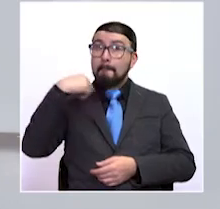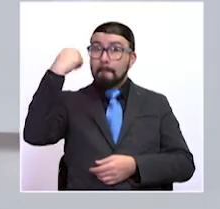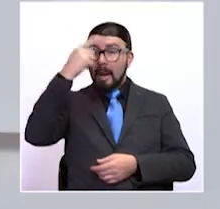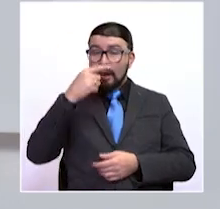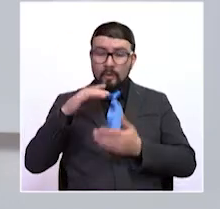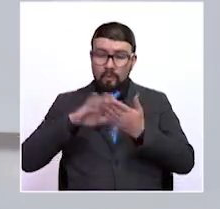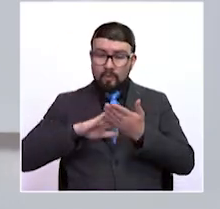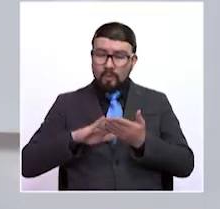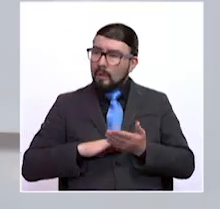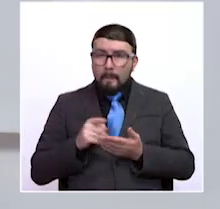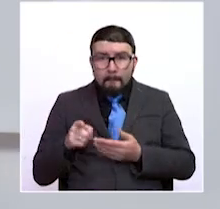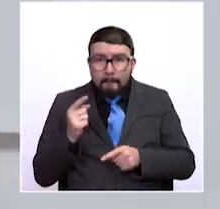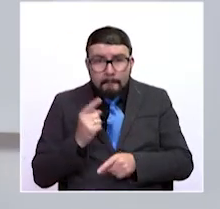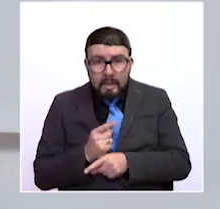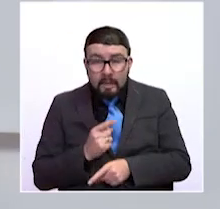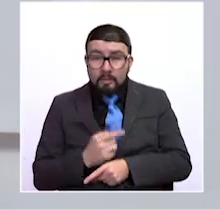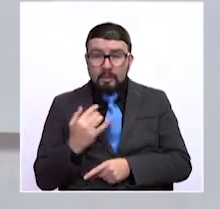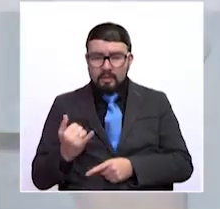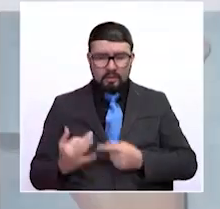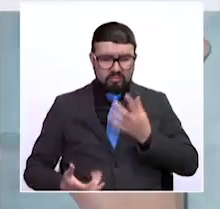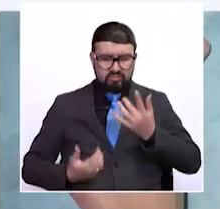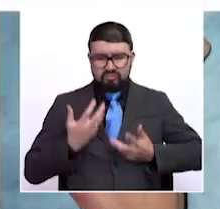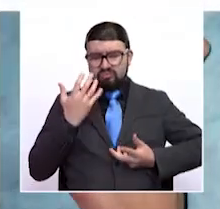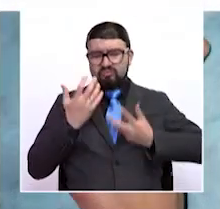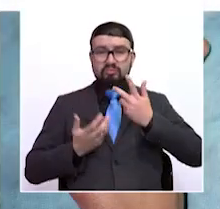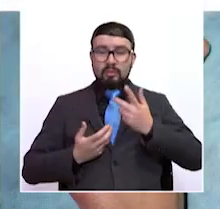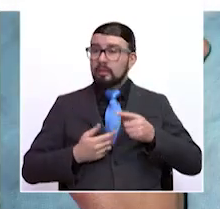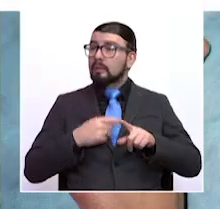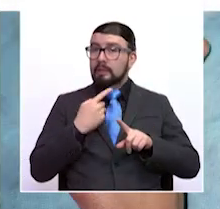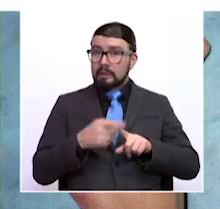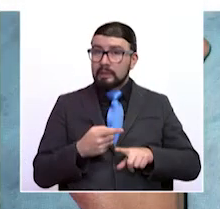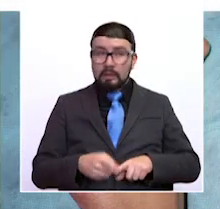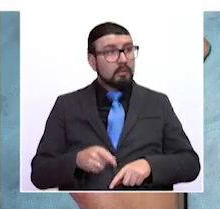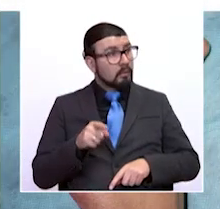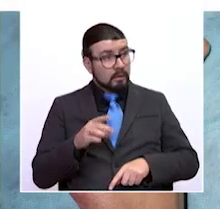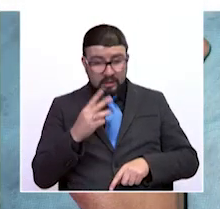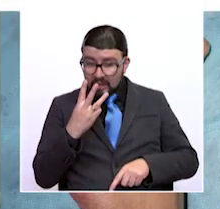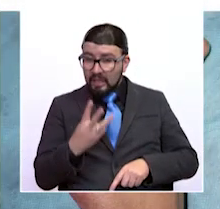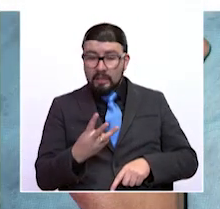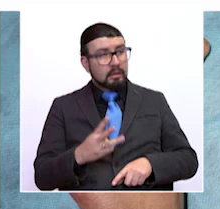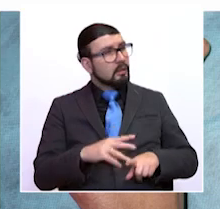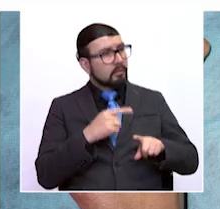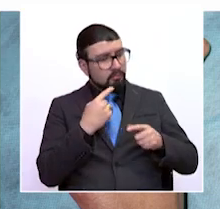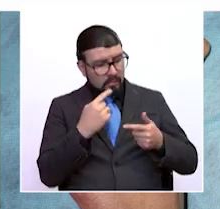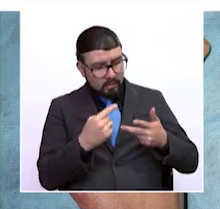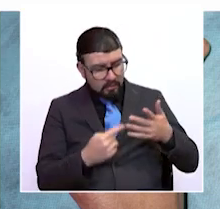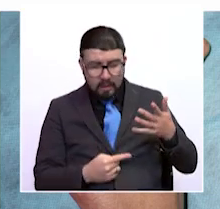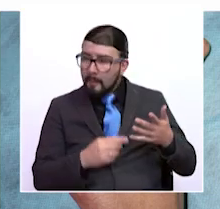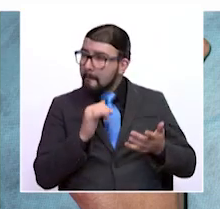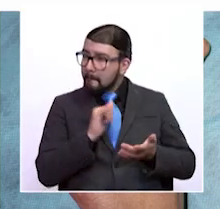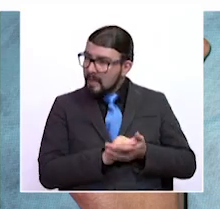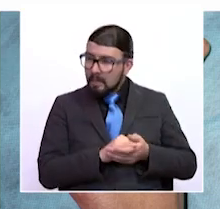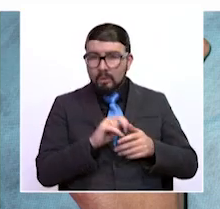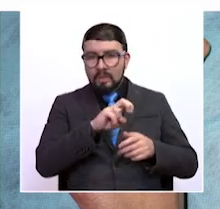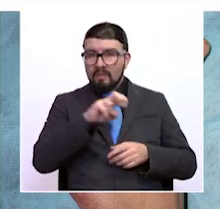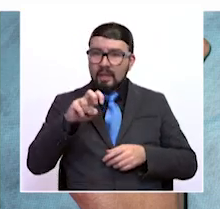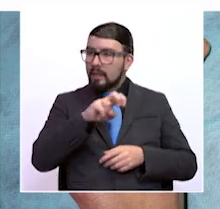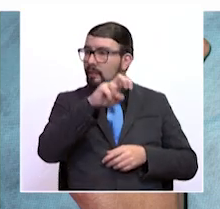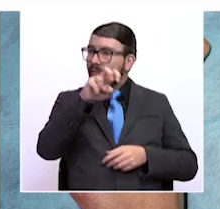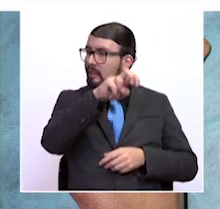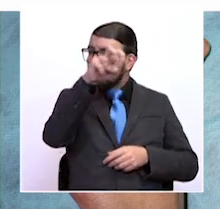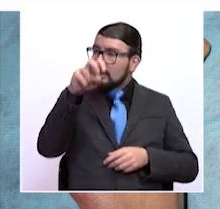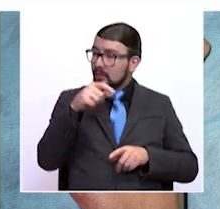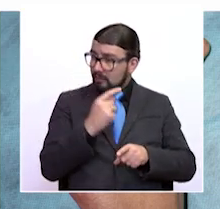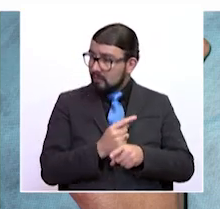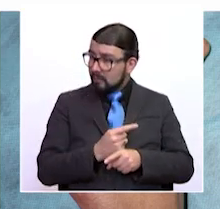misma quemadura pueden existir las 3 etapas de esa clasificación que haces. Es un reto,